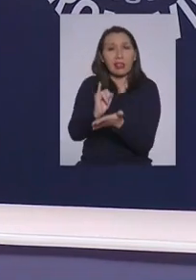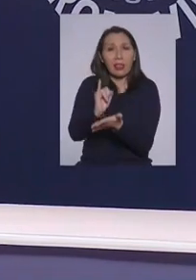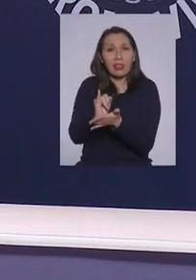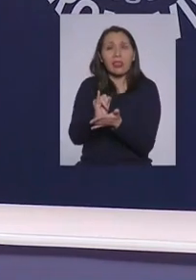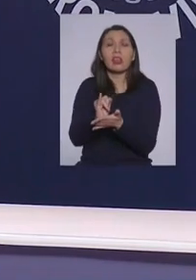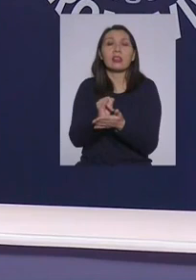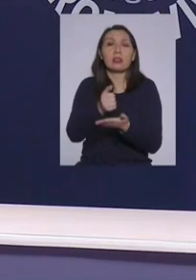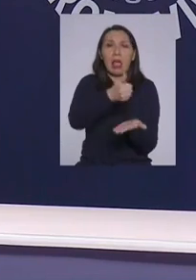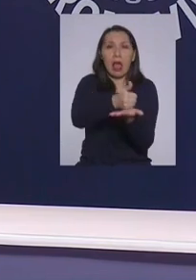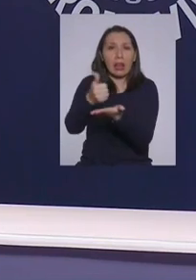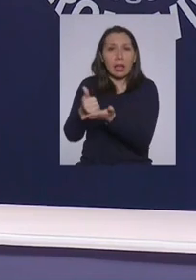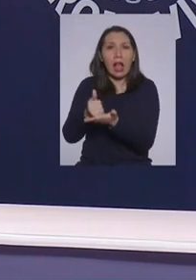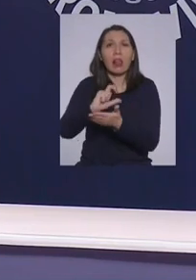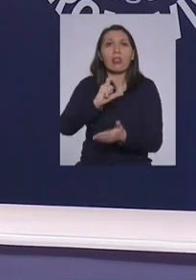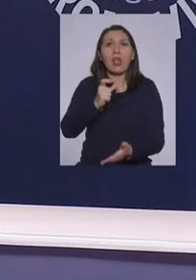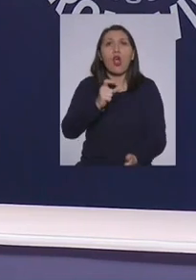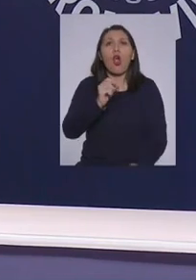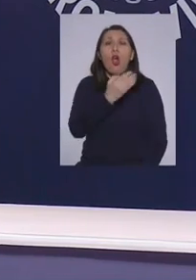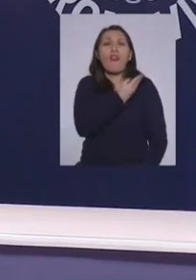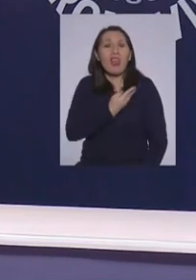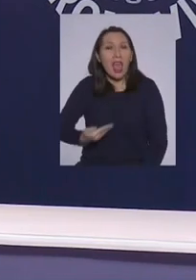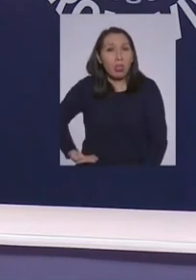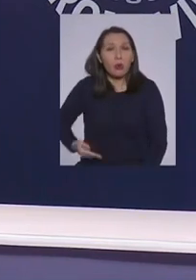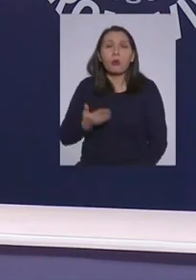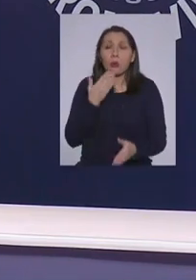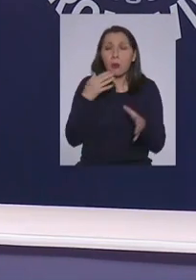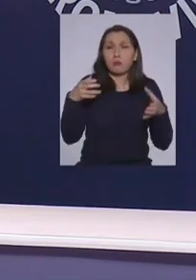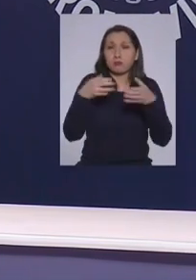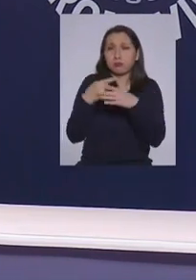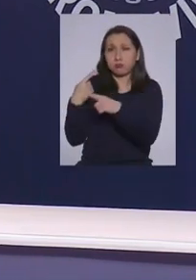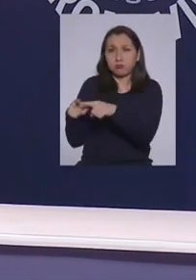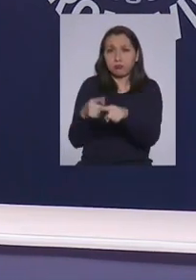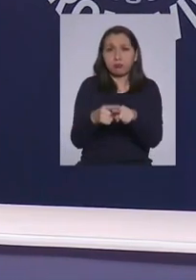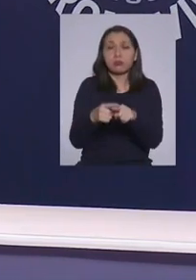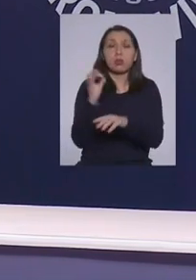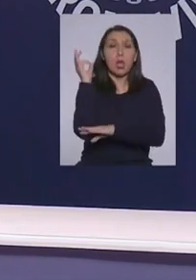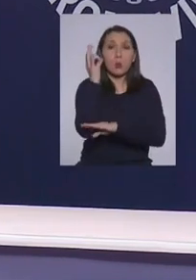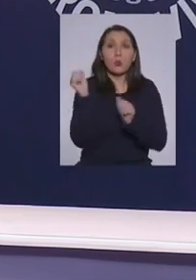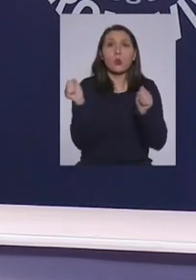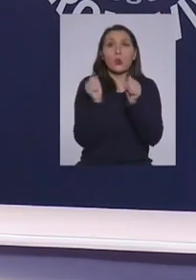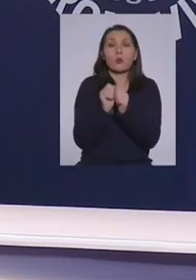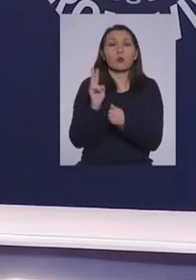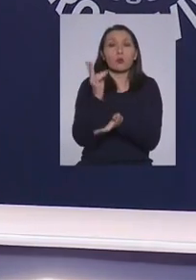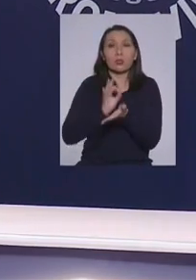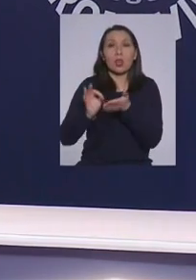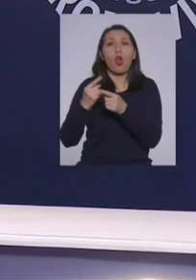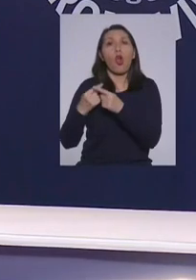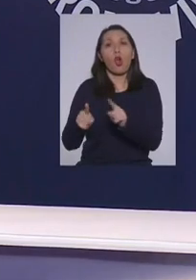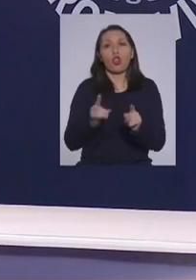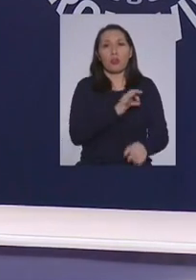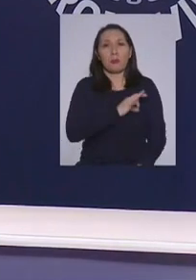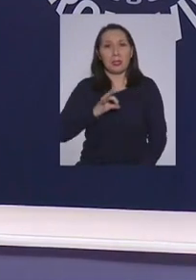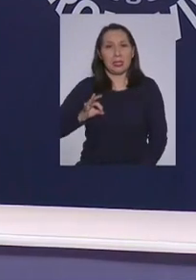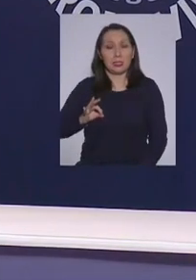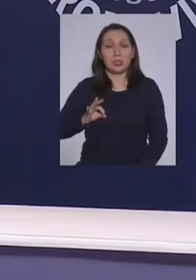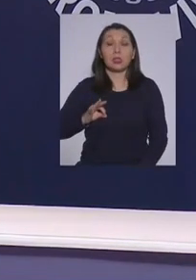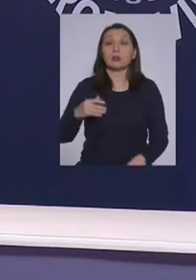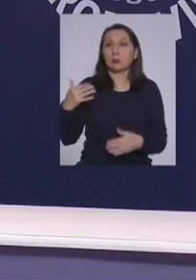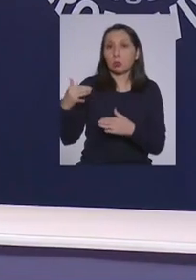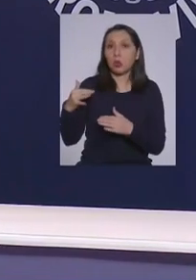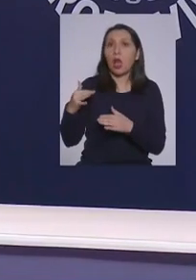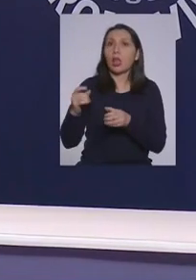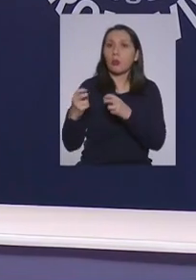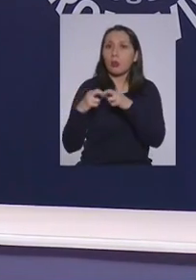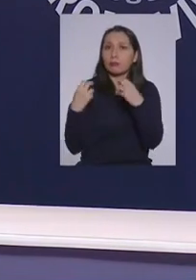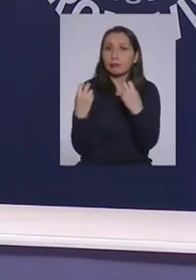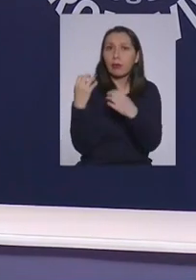los alcaldes, gobernadores, y también me acompañaron en esa reunión los subsecretarios de otras carteras que son fundamentales